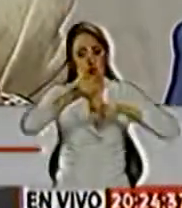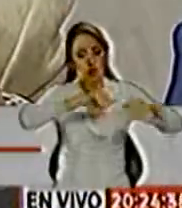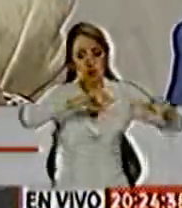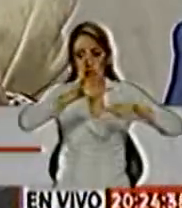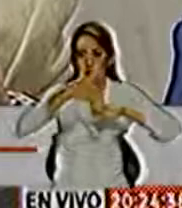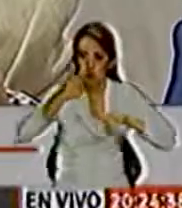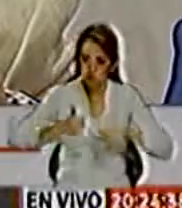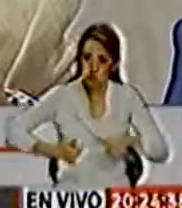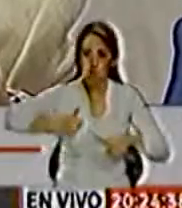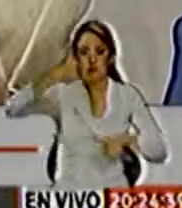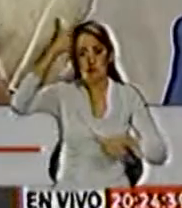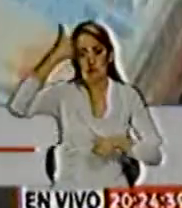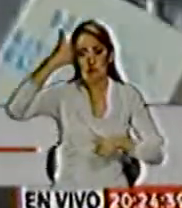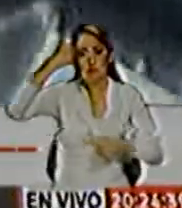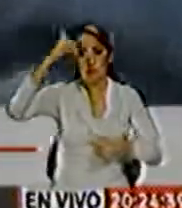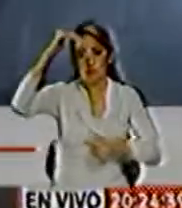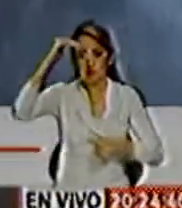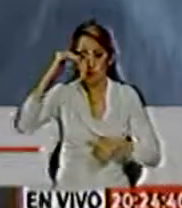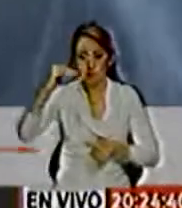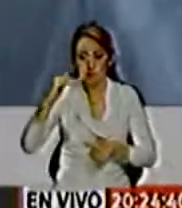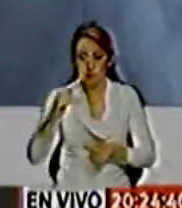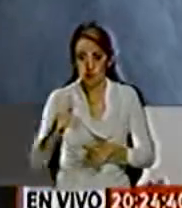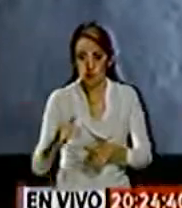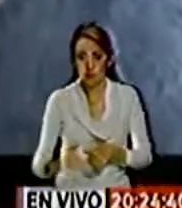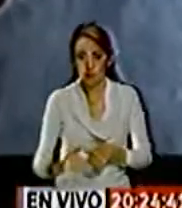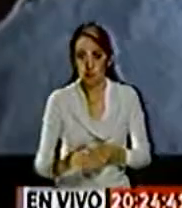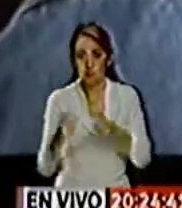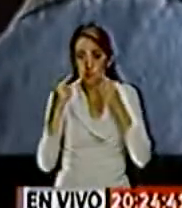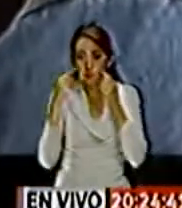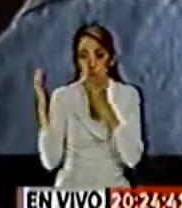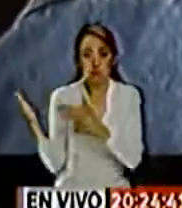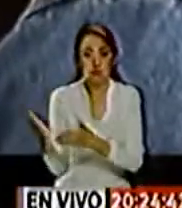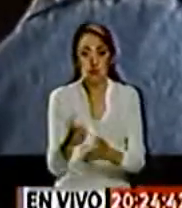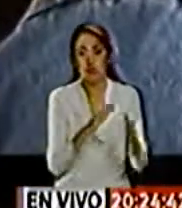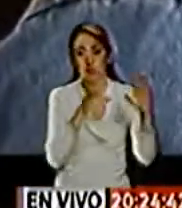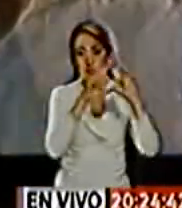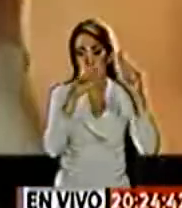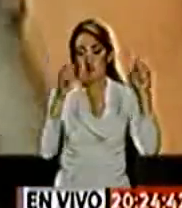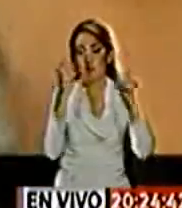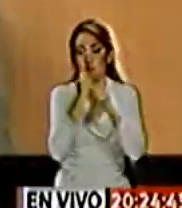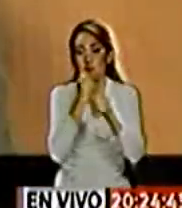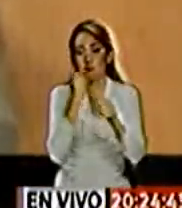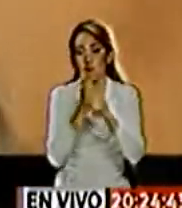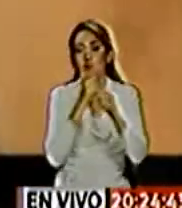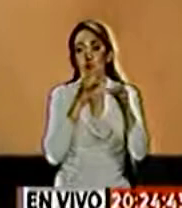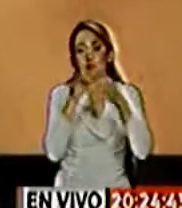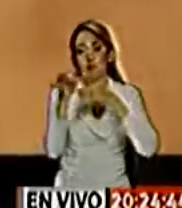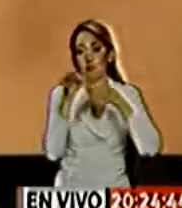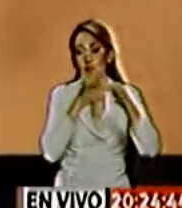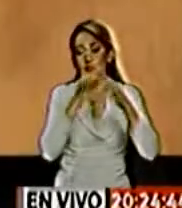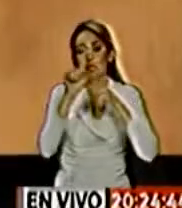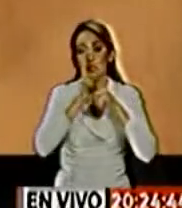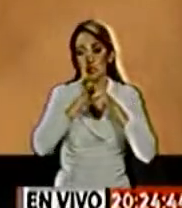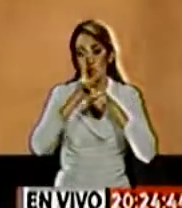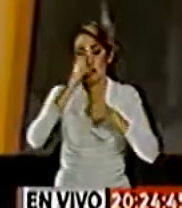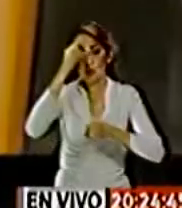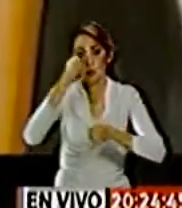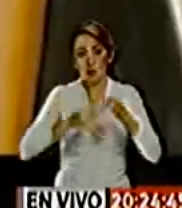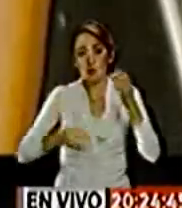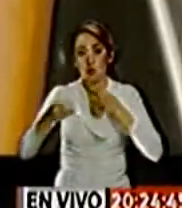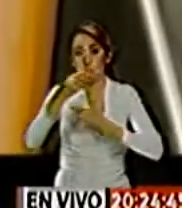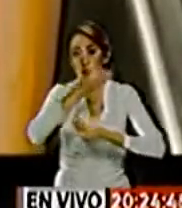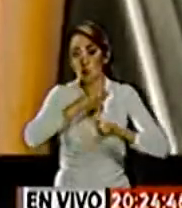alrededor del 16%. Chica, quien además lidera la Central Unitaria de Trabajadores, explicó que para ejecutar las medidas de optimización se